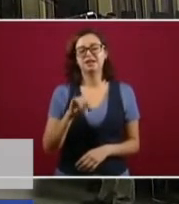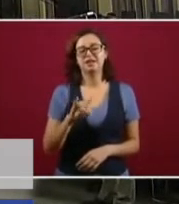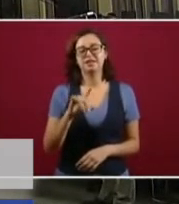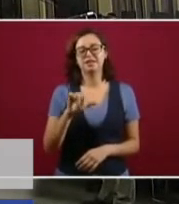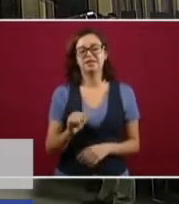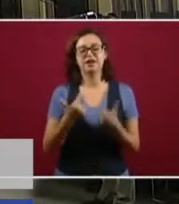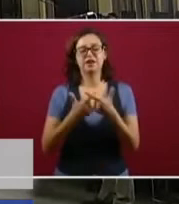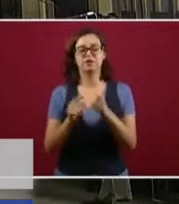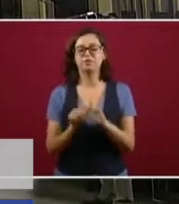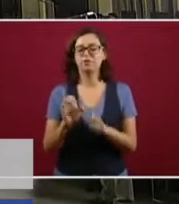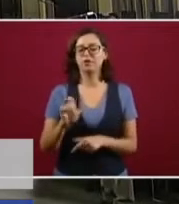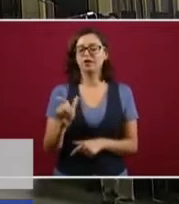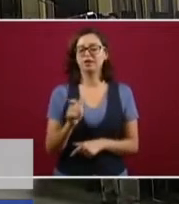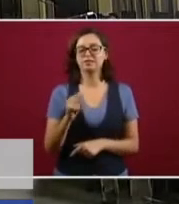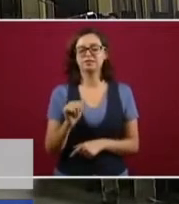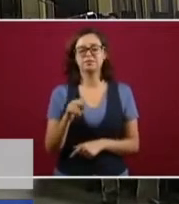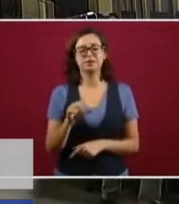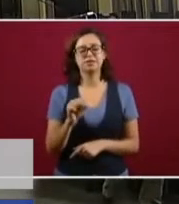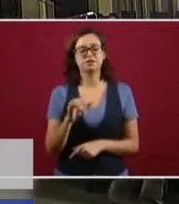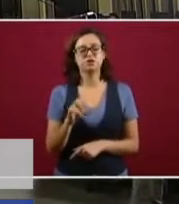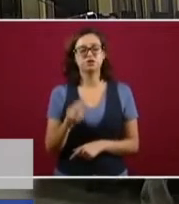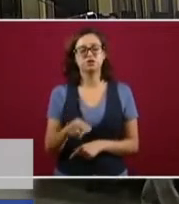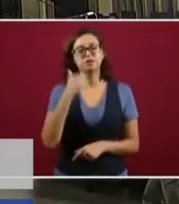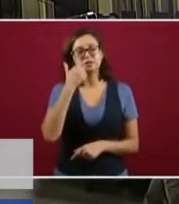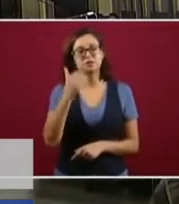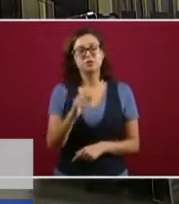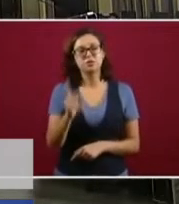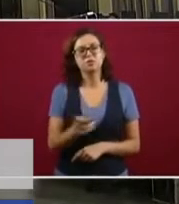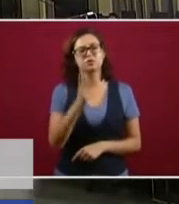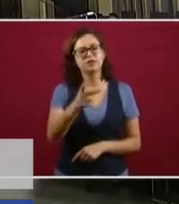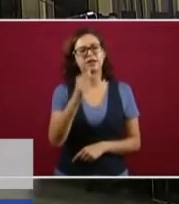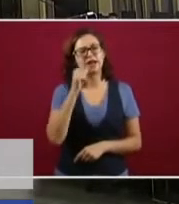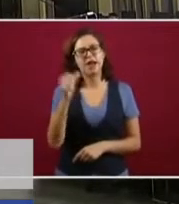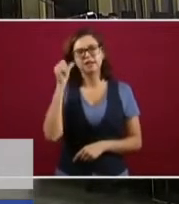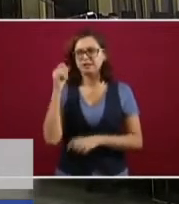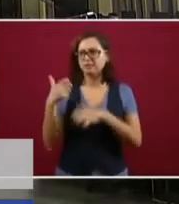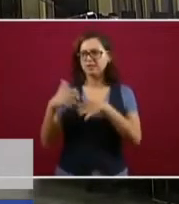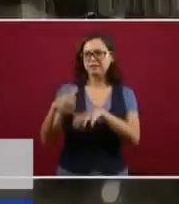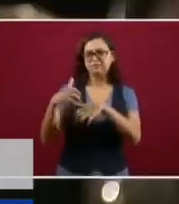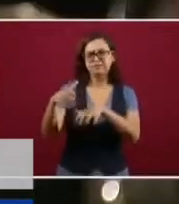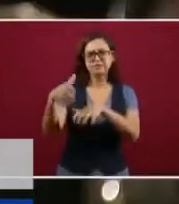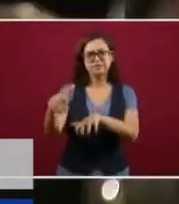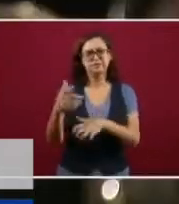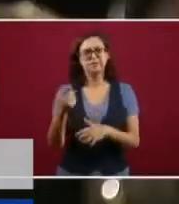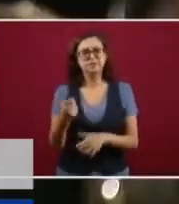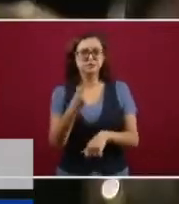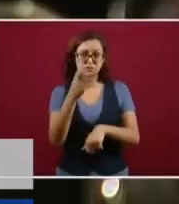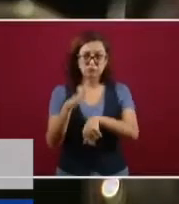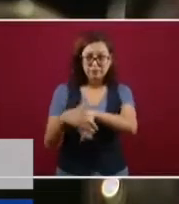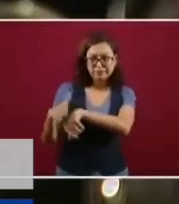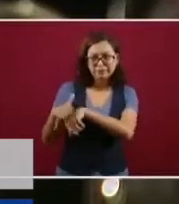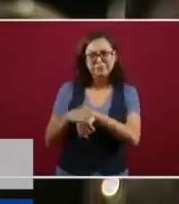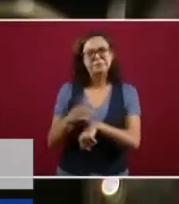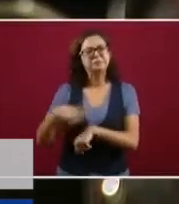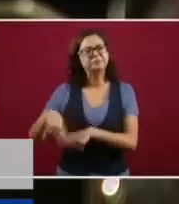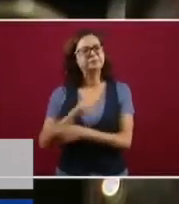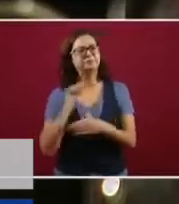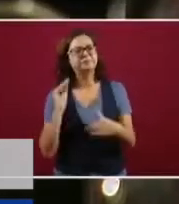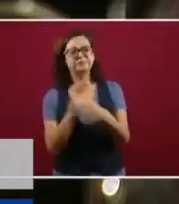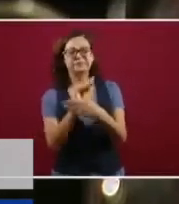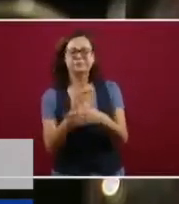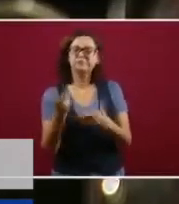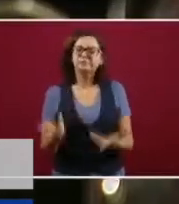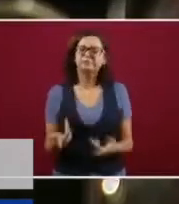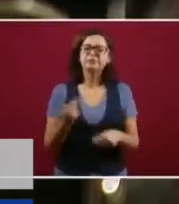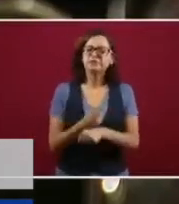Respecto al yacimiento Zama, el gobierno rechaza la injerencia del gobierno de Estados Unidos. Hay vías adecuadas y tiene que actuar con respeto a la